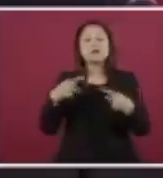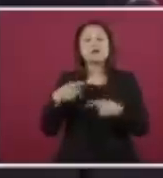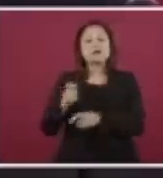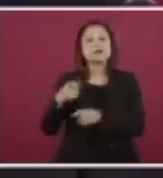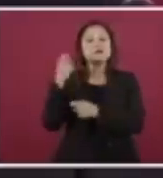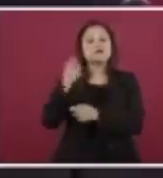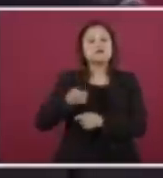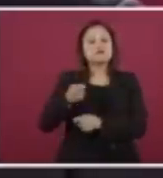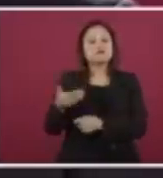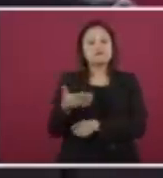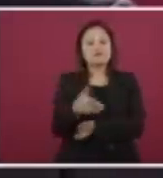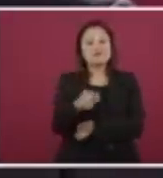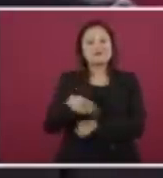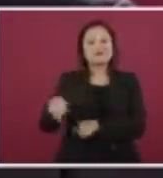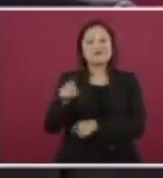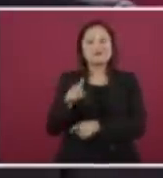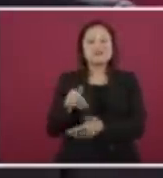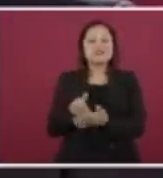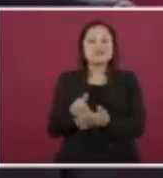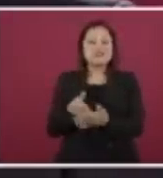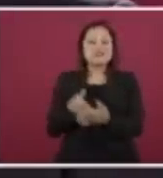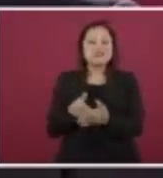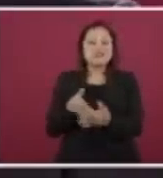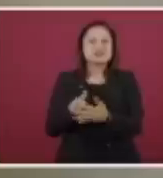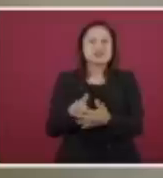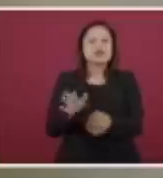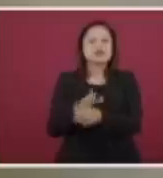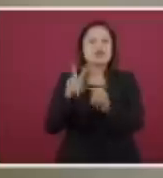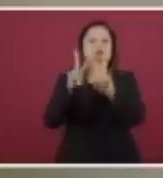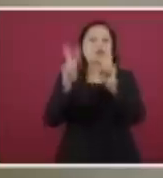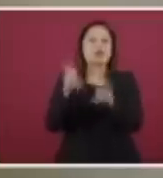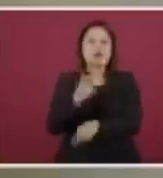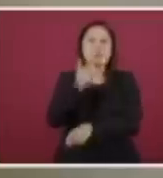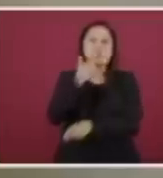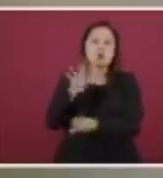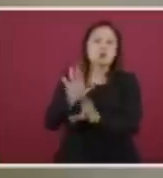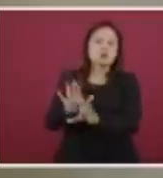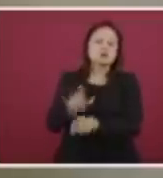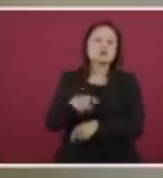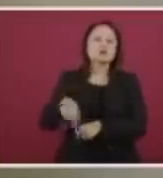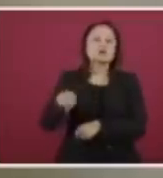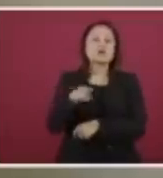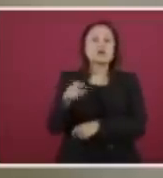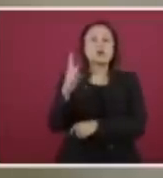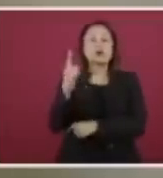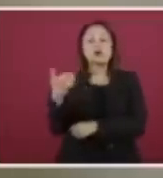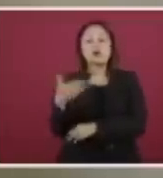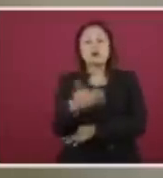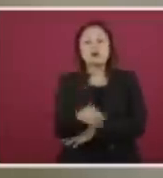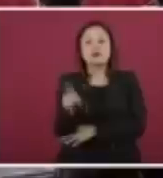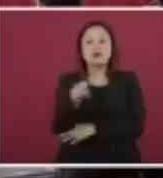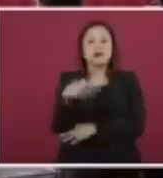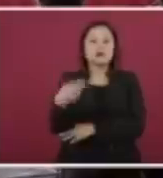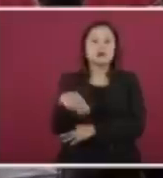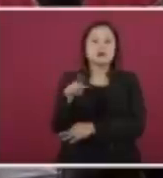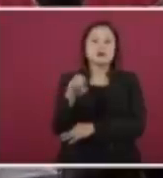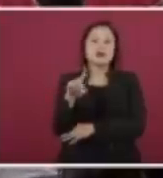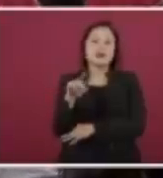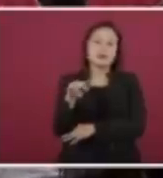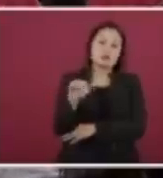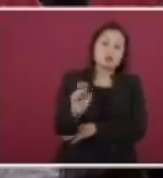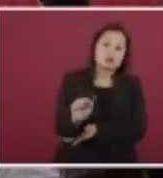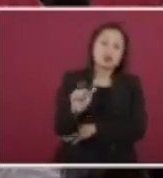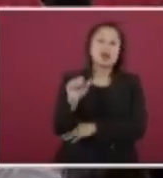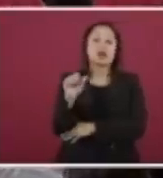de problemas y limitaciones precisamente por el tema de la reserva. Hay una pesquería en particular que es la de medusa bola de cañón o aguamala, como la